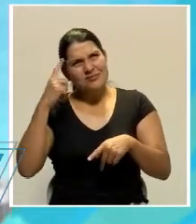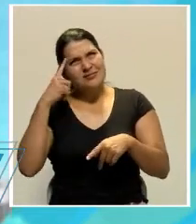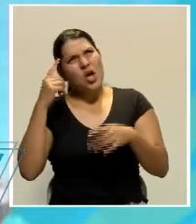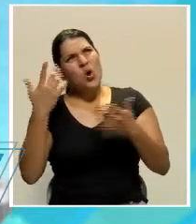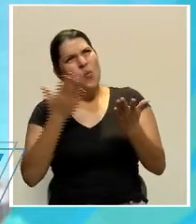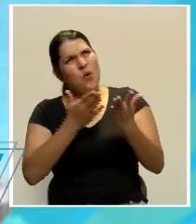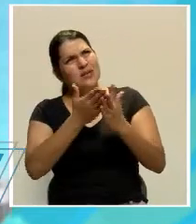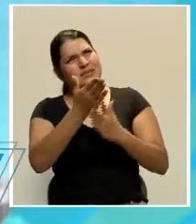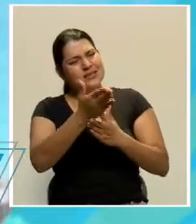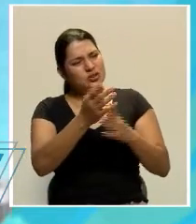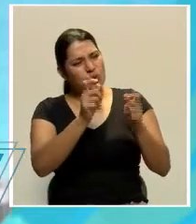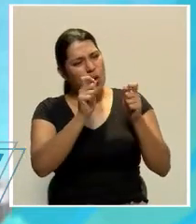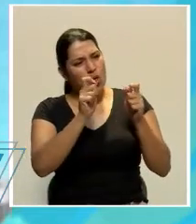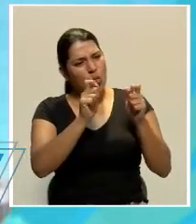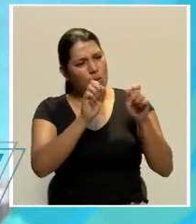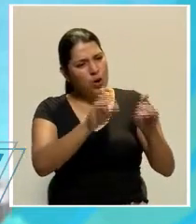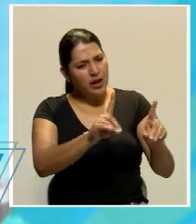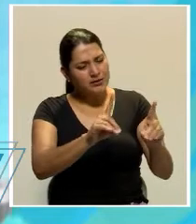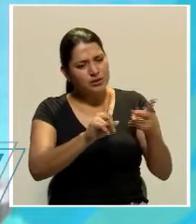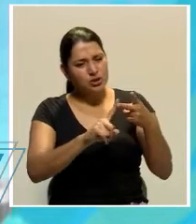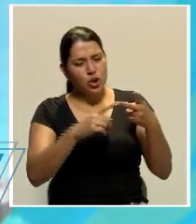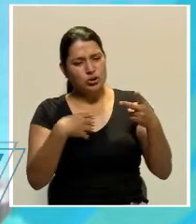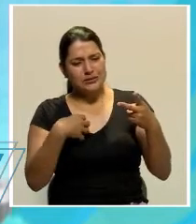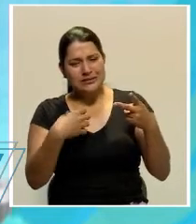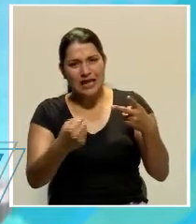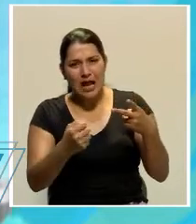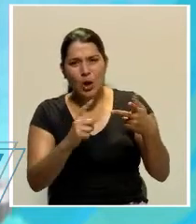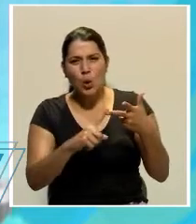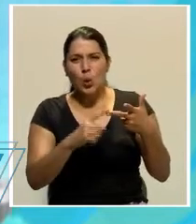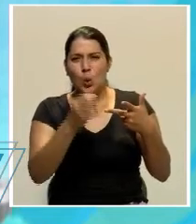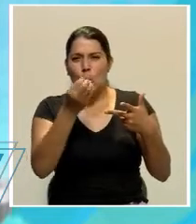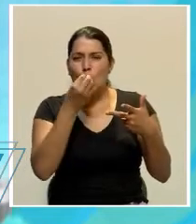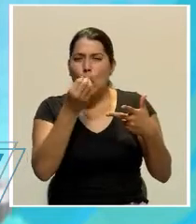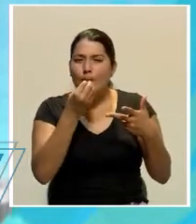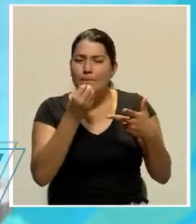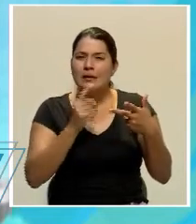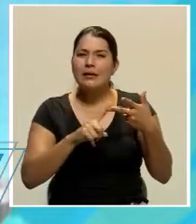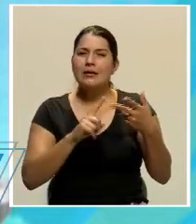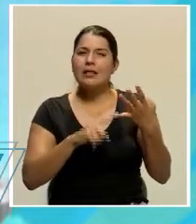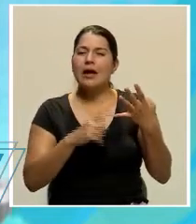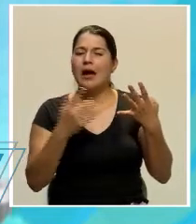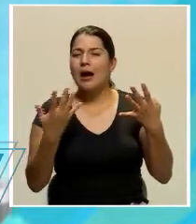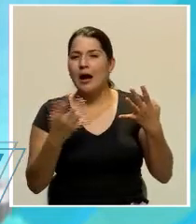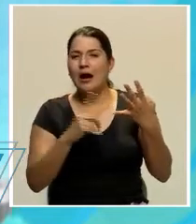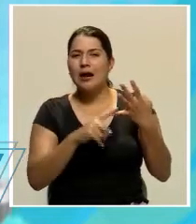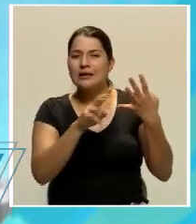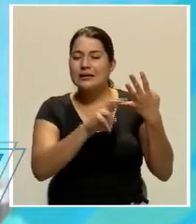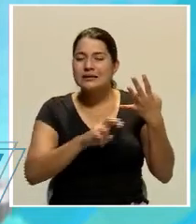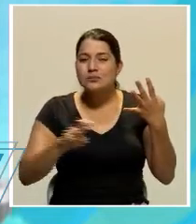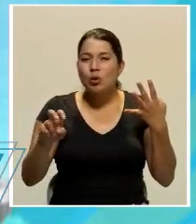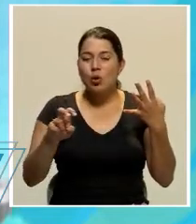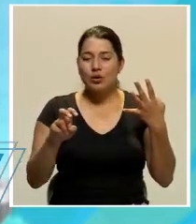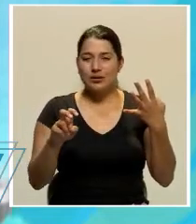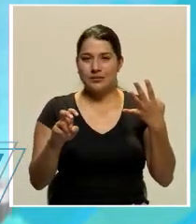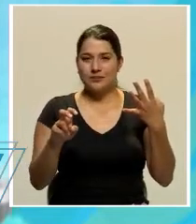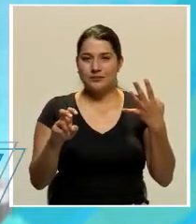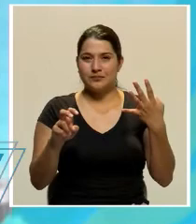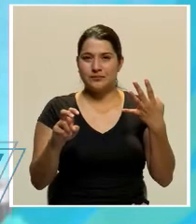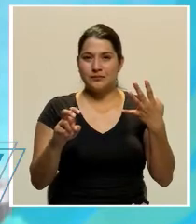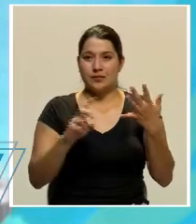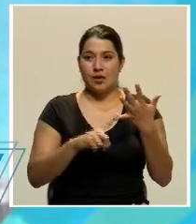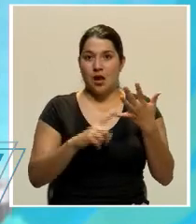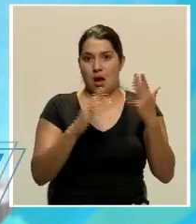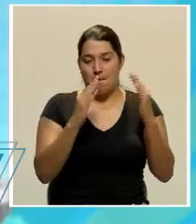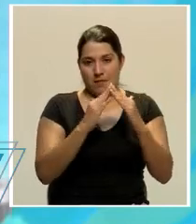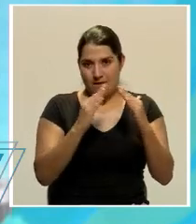la salud, a la comida, al transporte, a